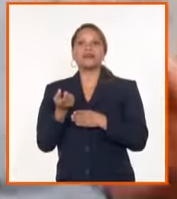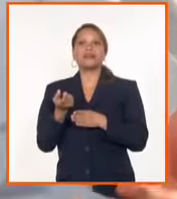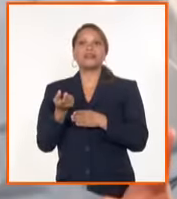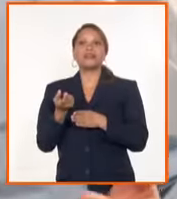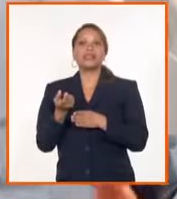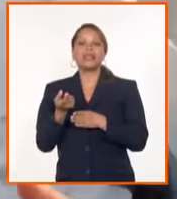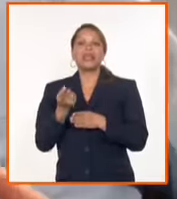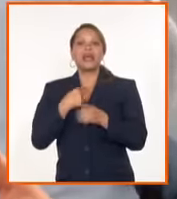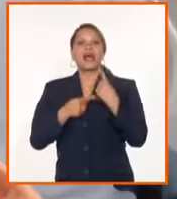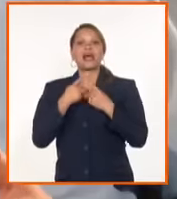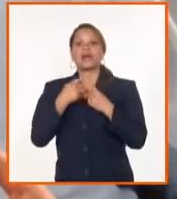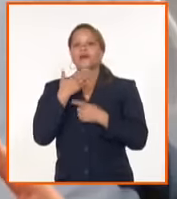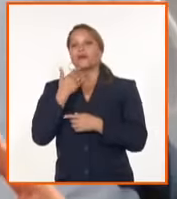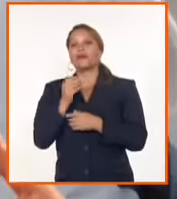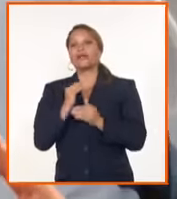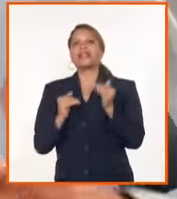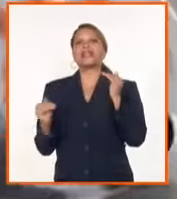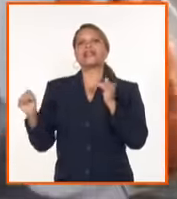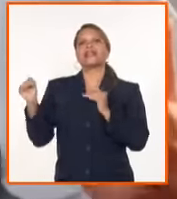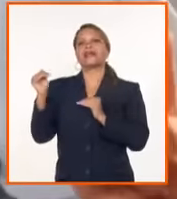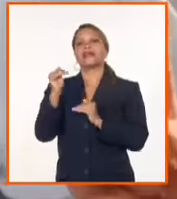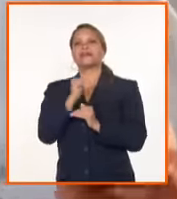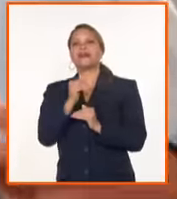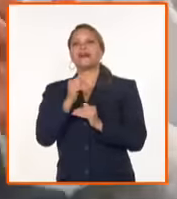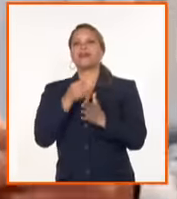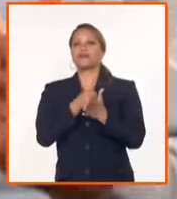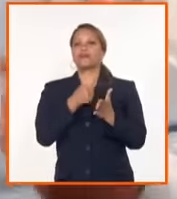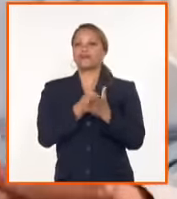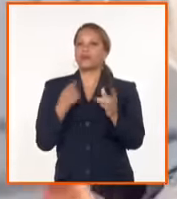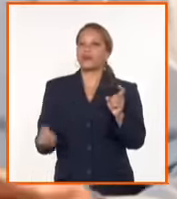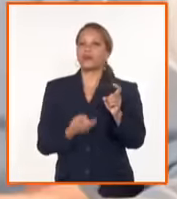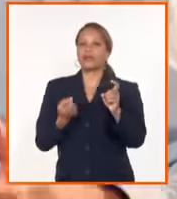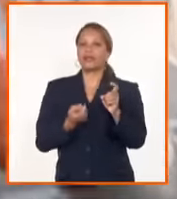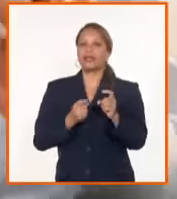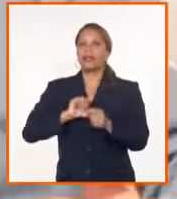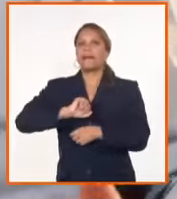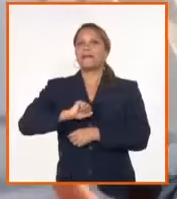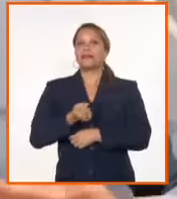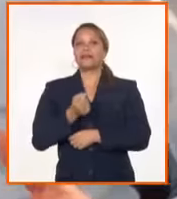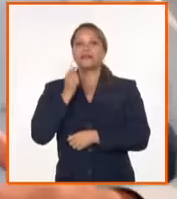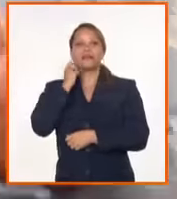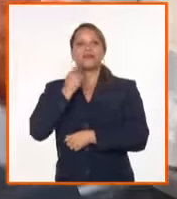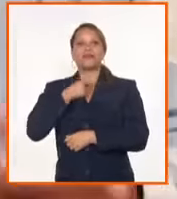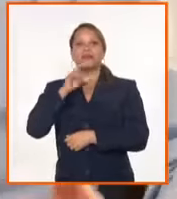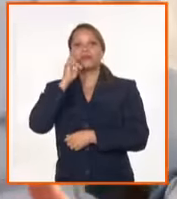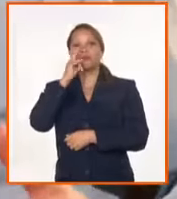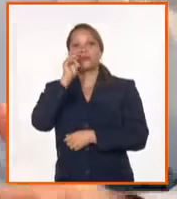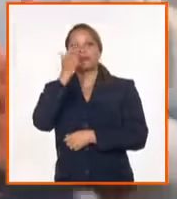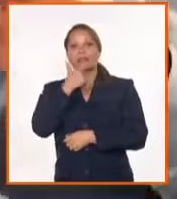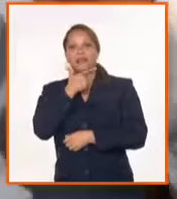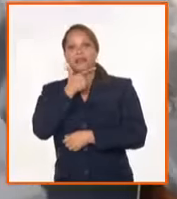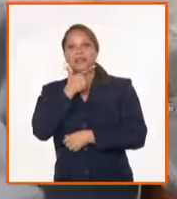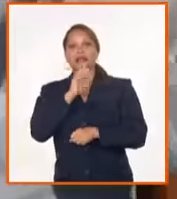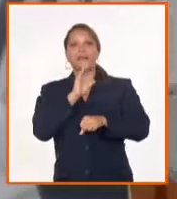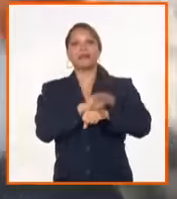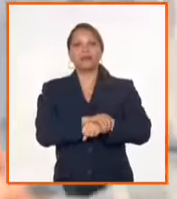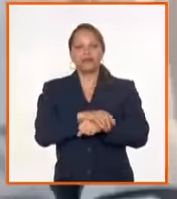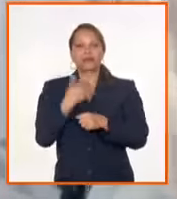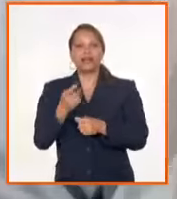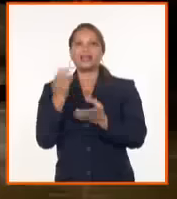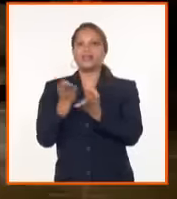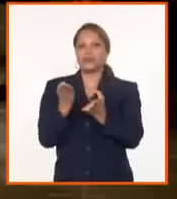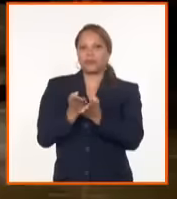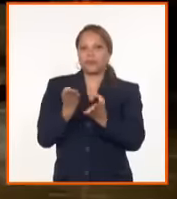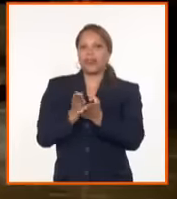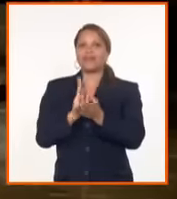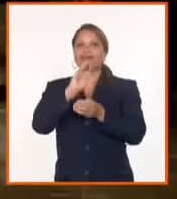más elevado de enfrentar los desafíos. La prisión fecunda, la prisión estudiaron, en la prisión se prepararon, en la prisión